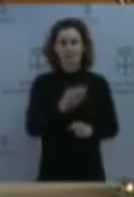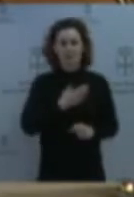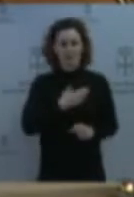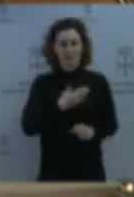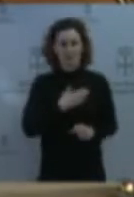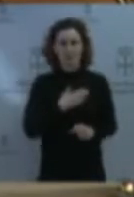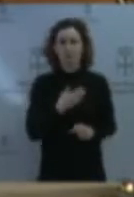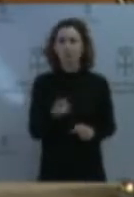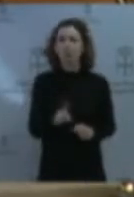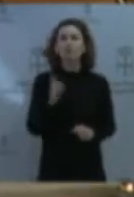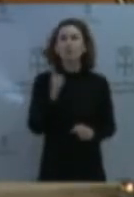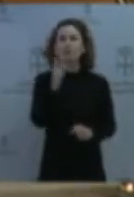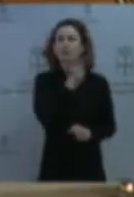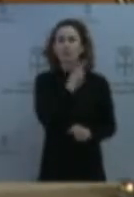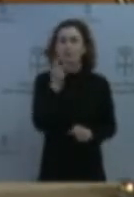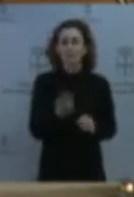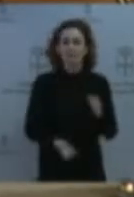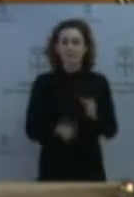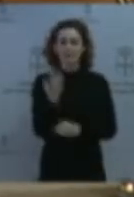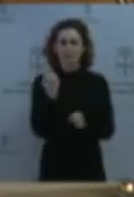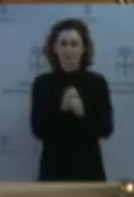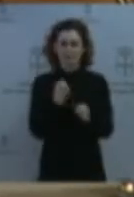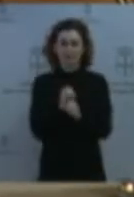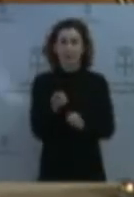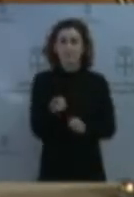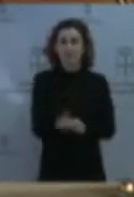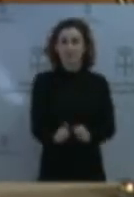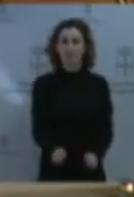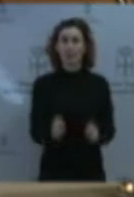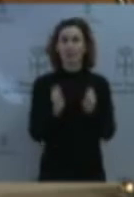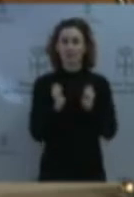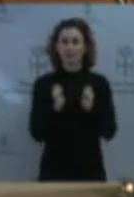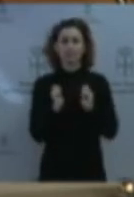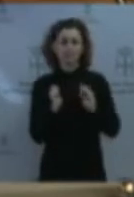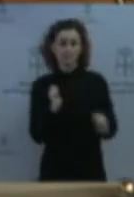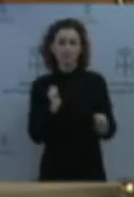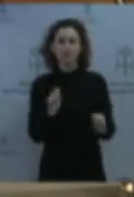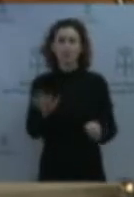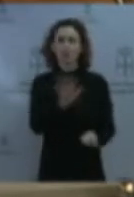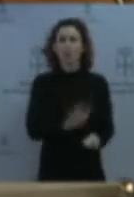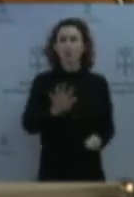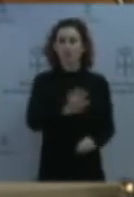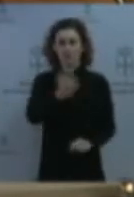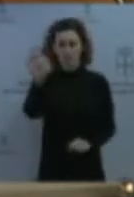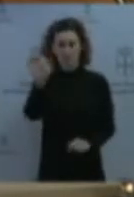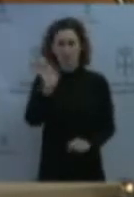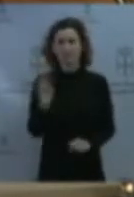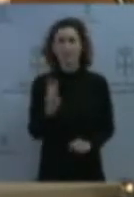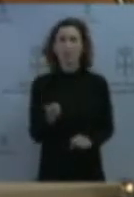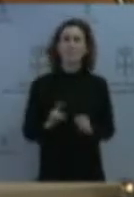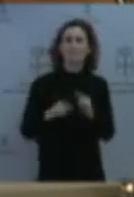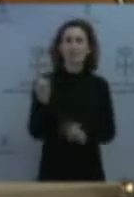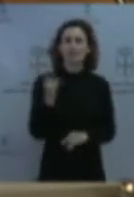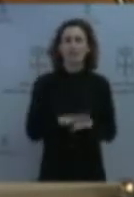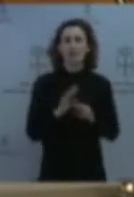empleo, sino que van a suponer, como suponen en otras regiones de Europa, van a suponer un valor añadido a la hora de desarrollar el nuevo ámbito